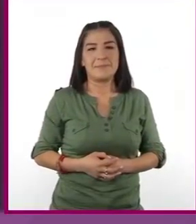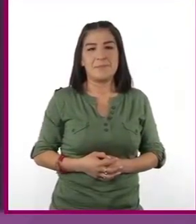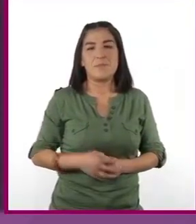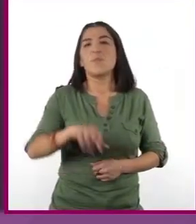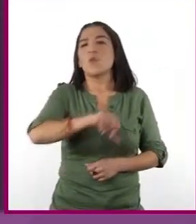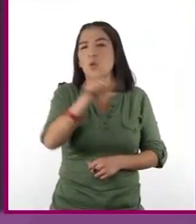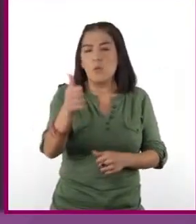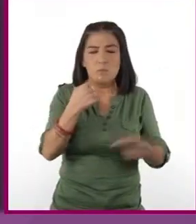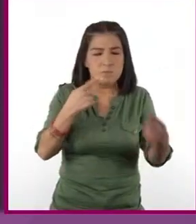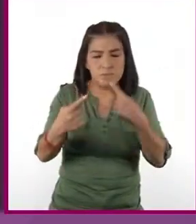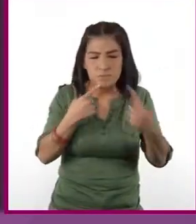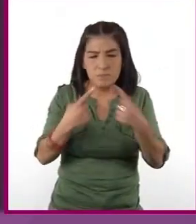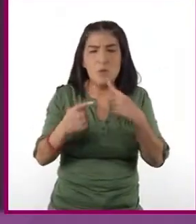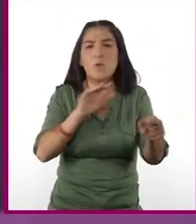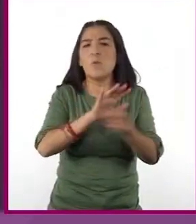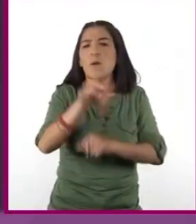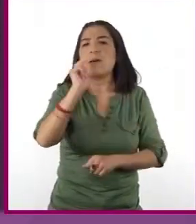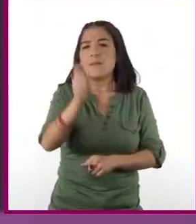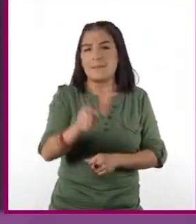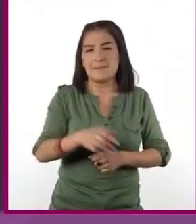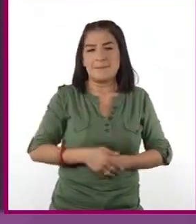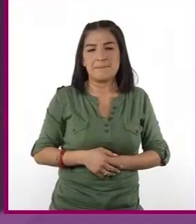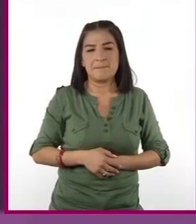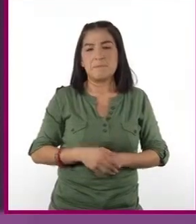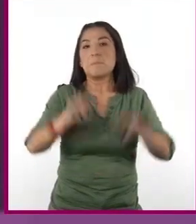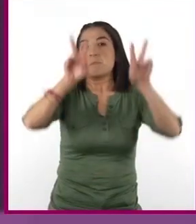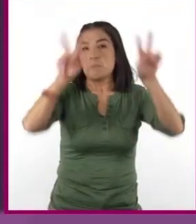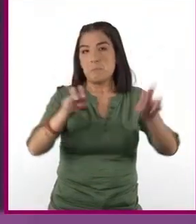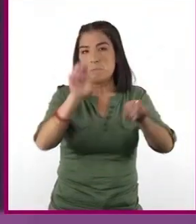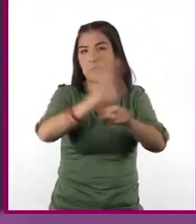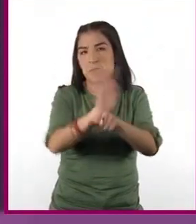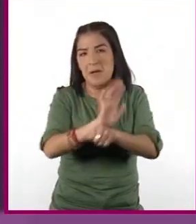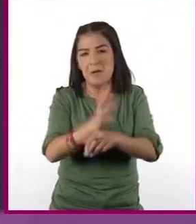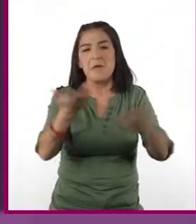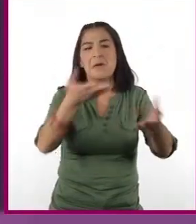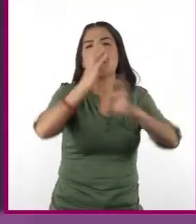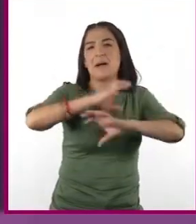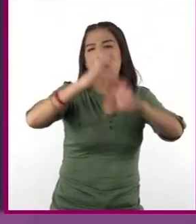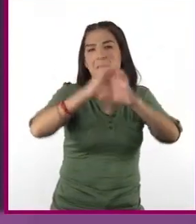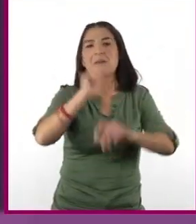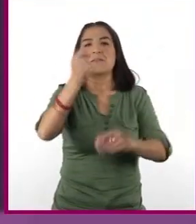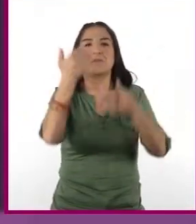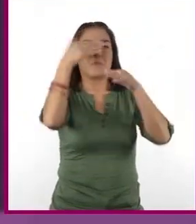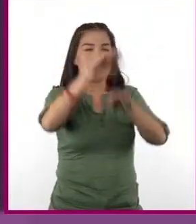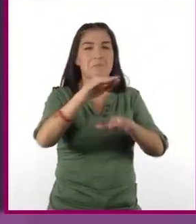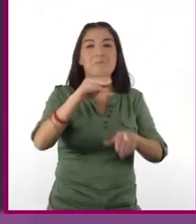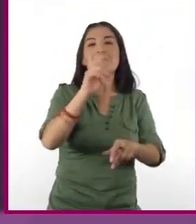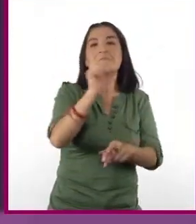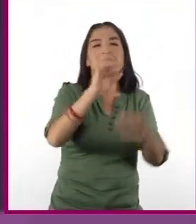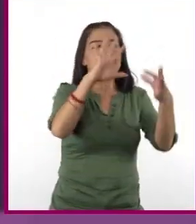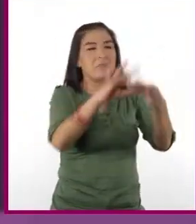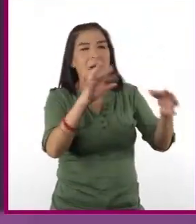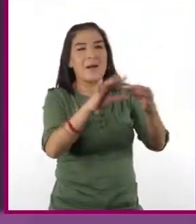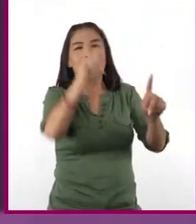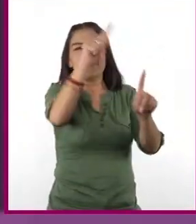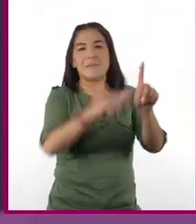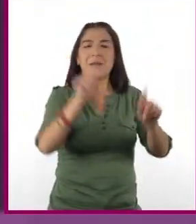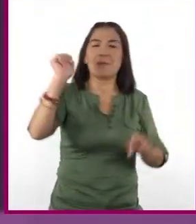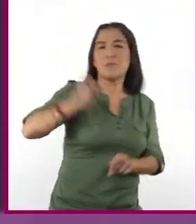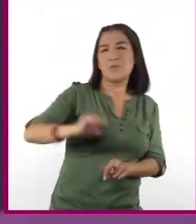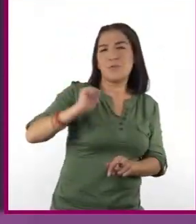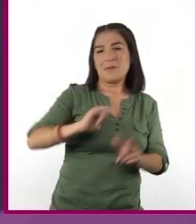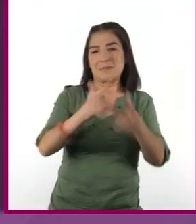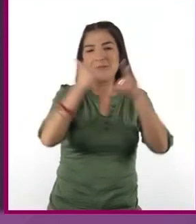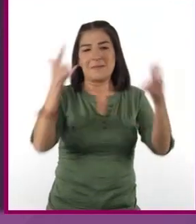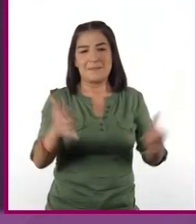Otros criterios pueden ser tan diversos como temas de películas o canciones que hablen de personajes históricos. Cuando